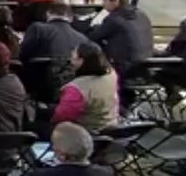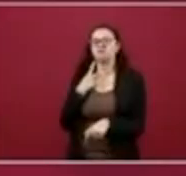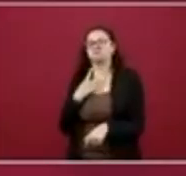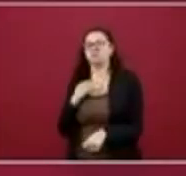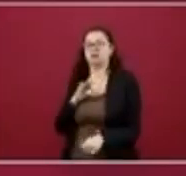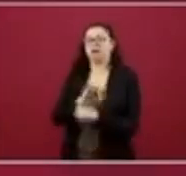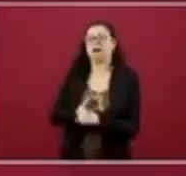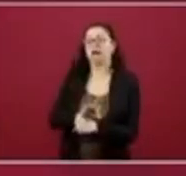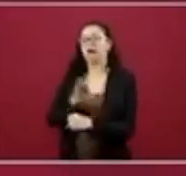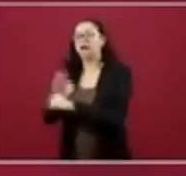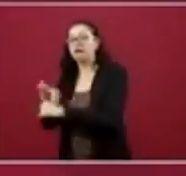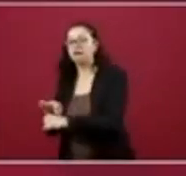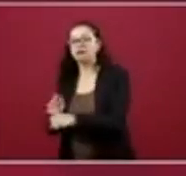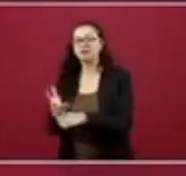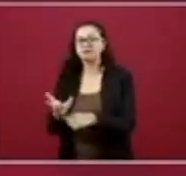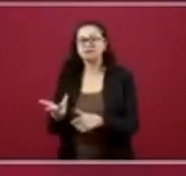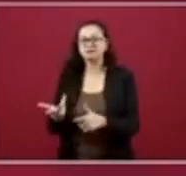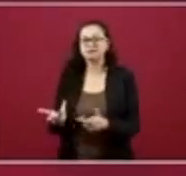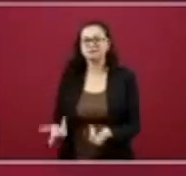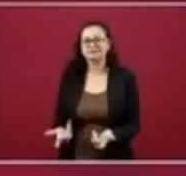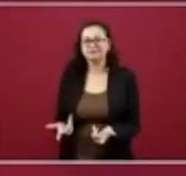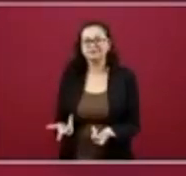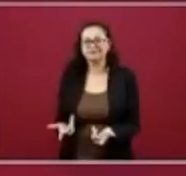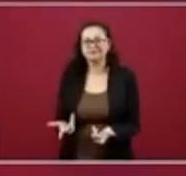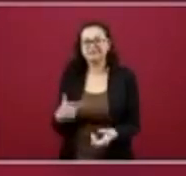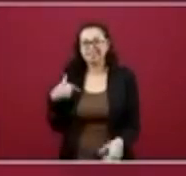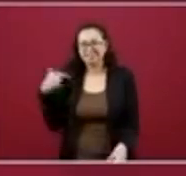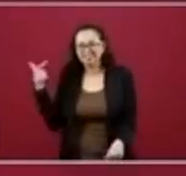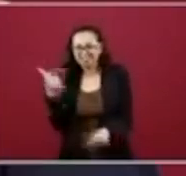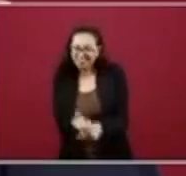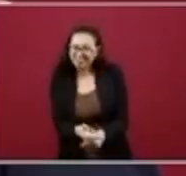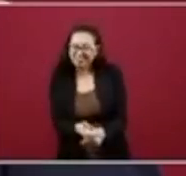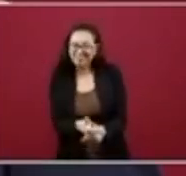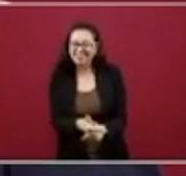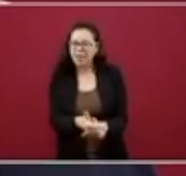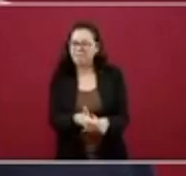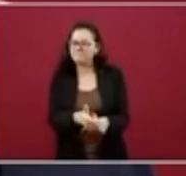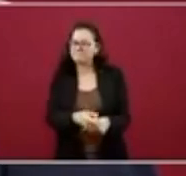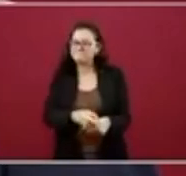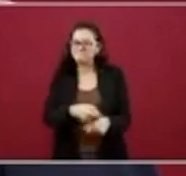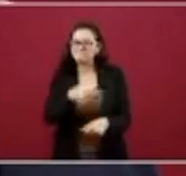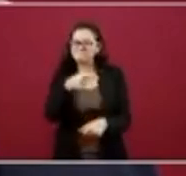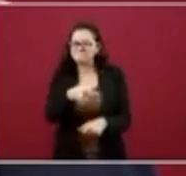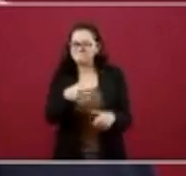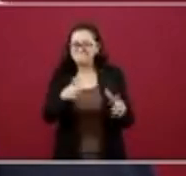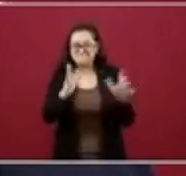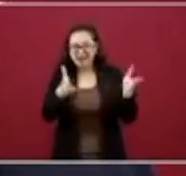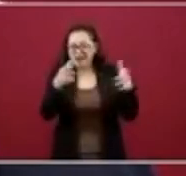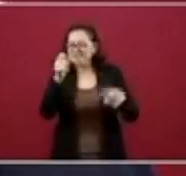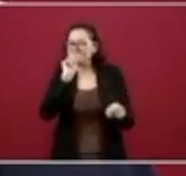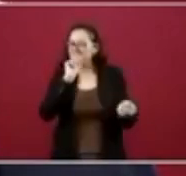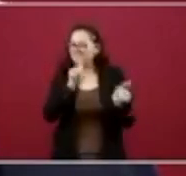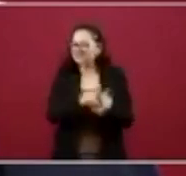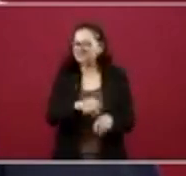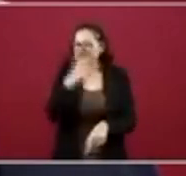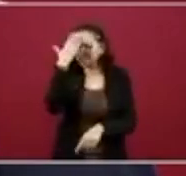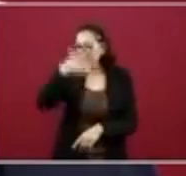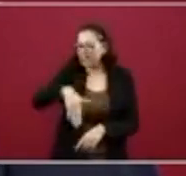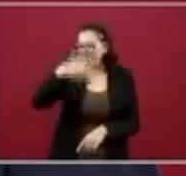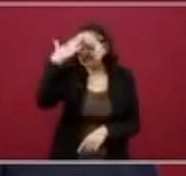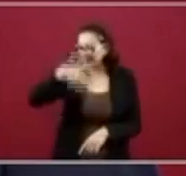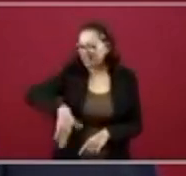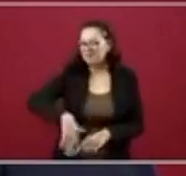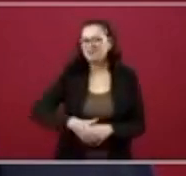lo de las estancias? ¿O fueron sorprendidos o a sabiendas de